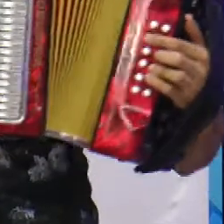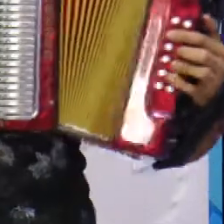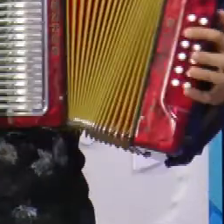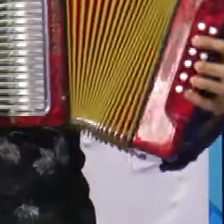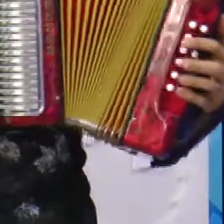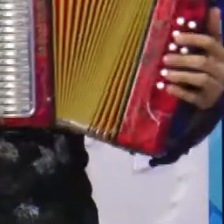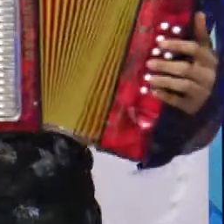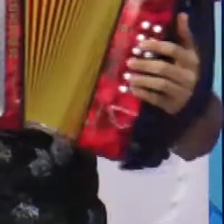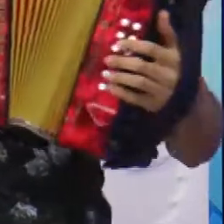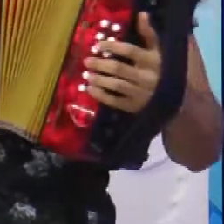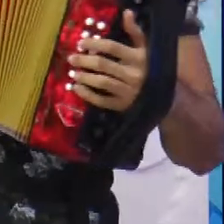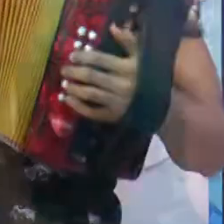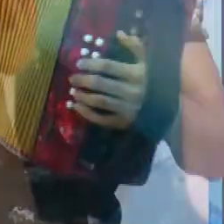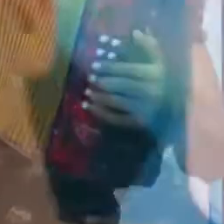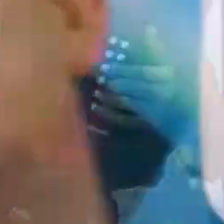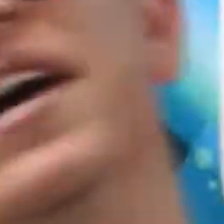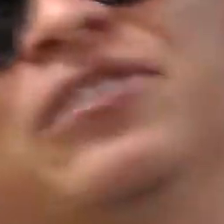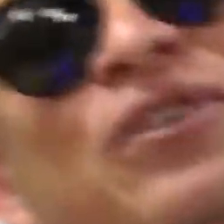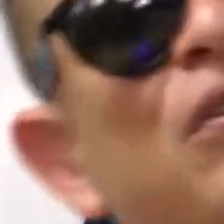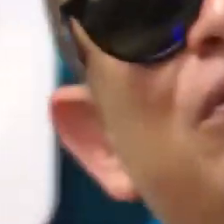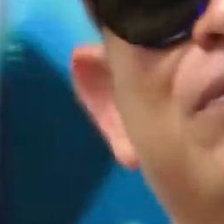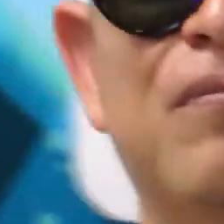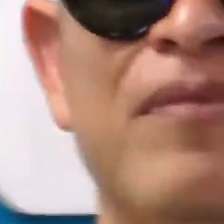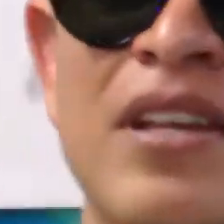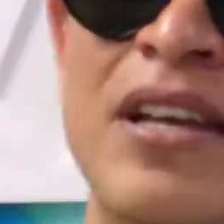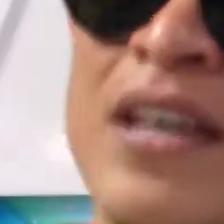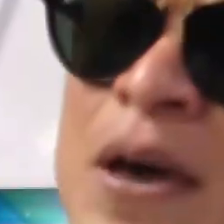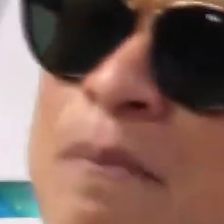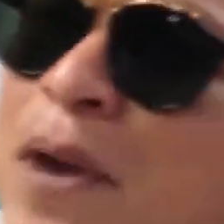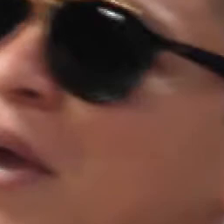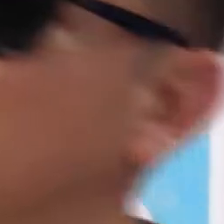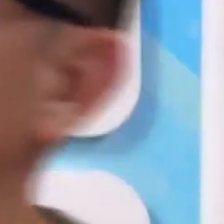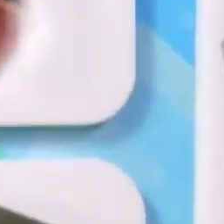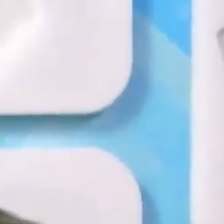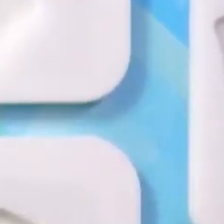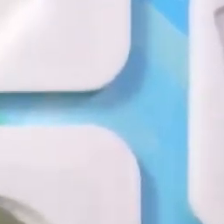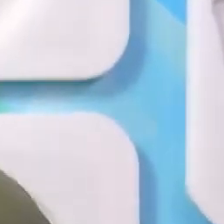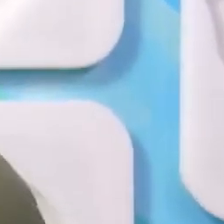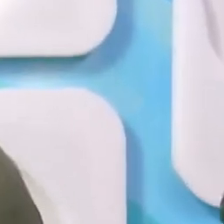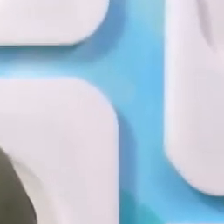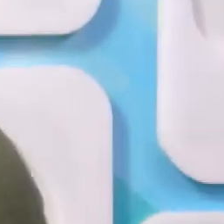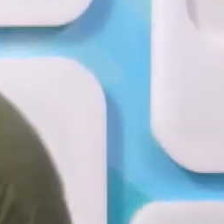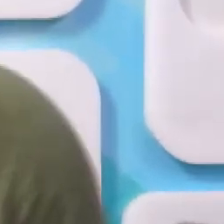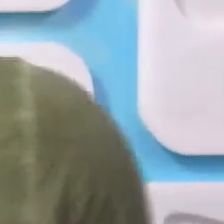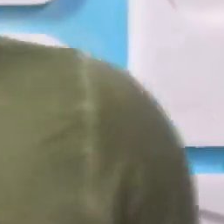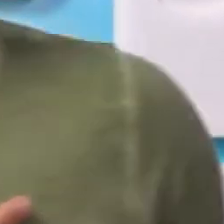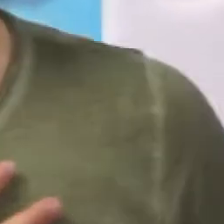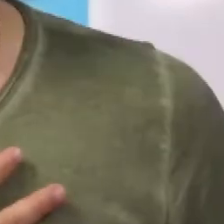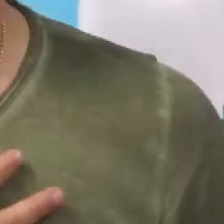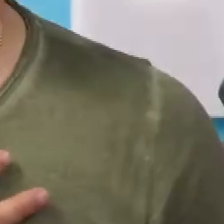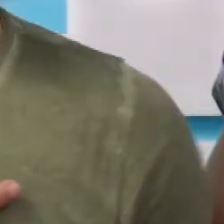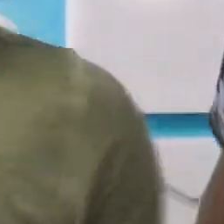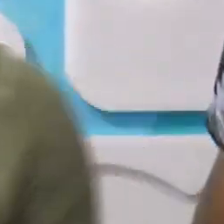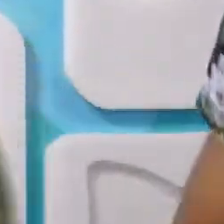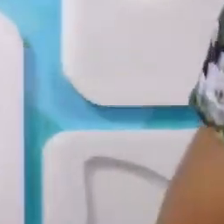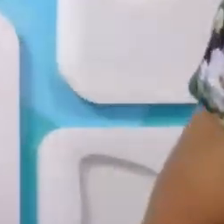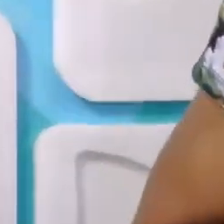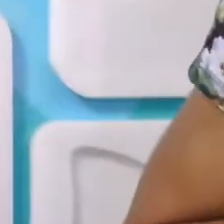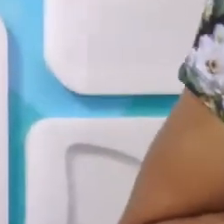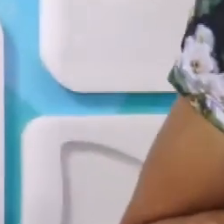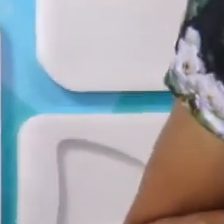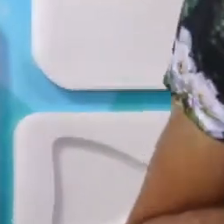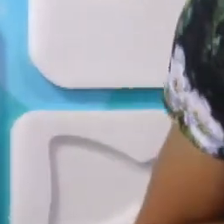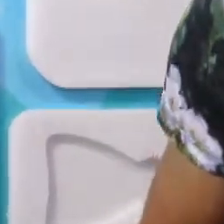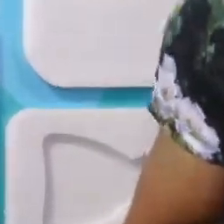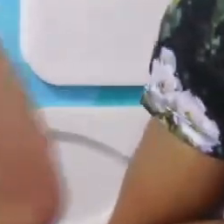llamado la atención y que por bajo rendimiento. Pero qué culpa tengo yo de haberme enamorado de una